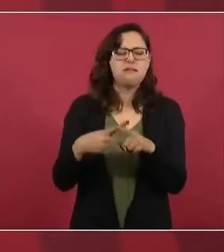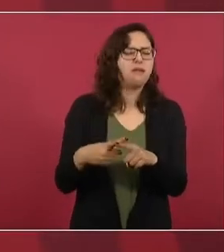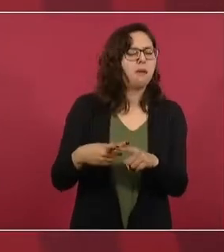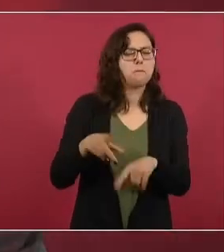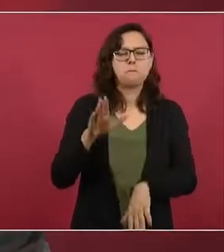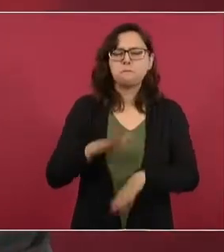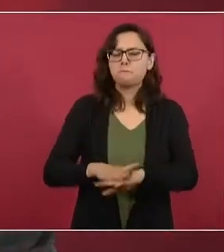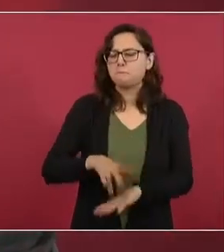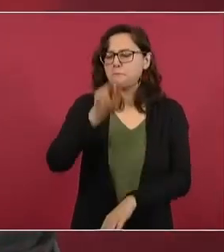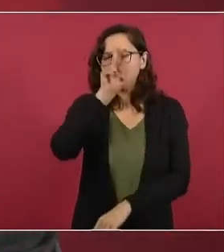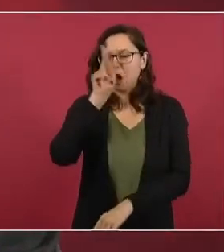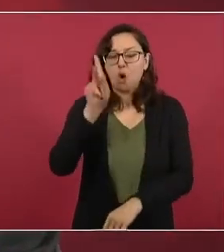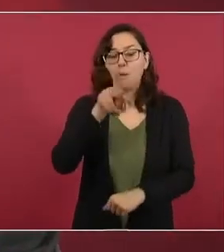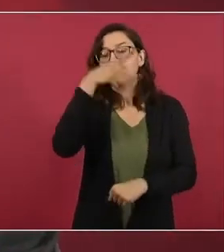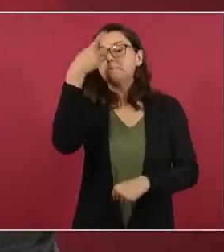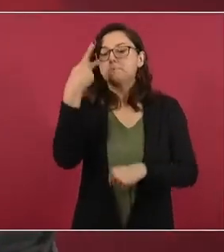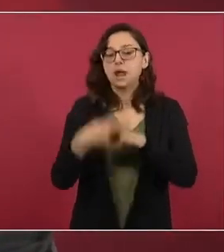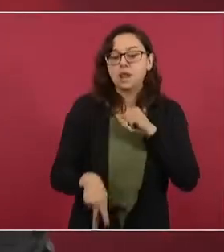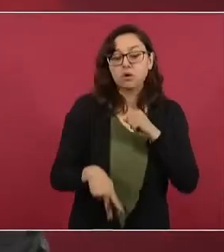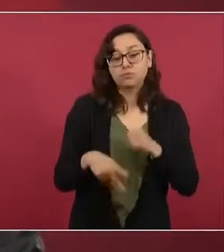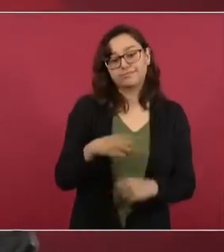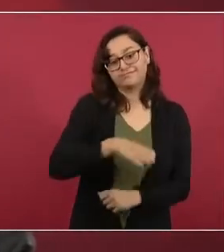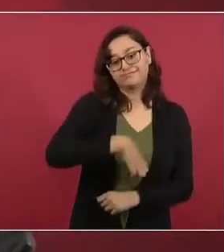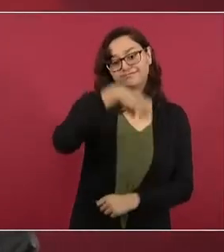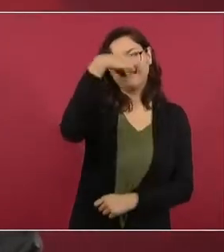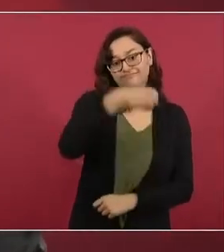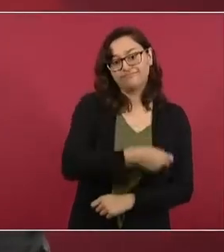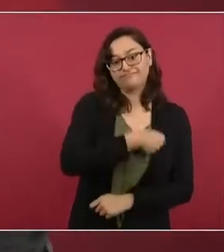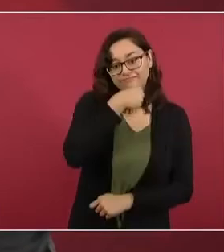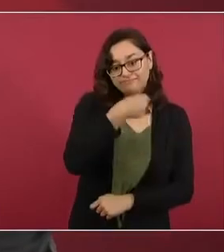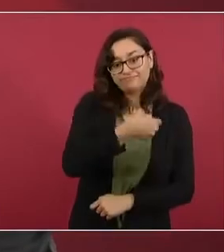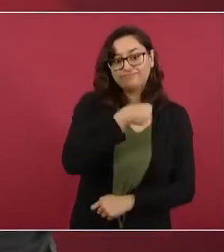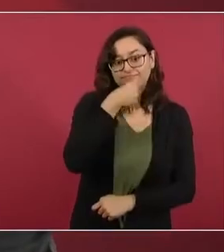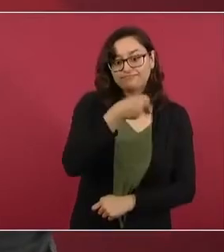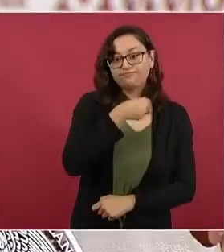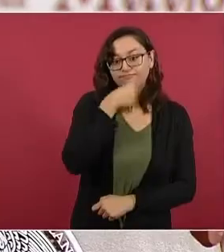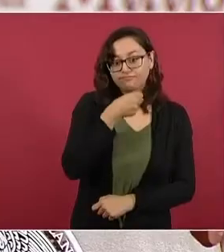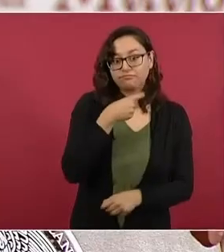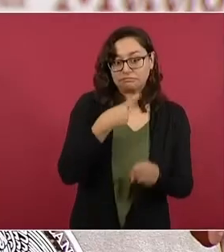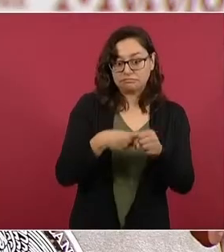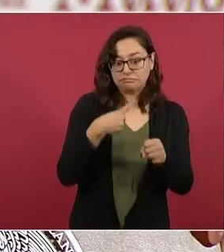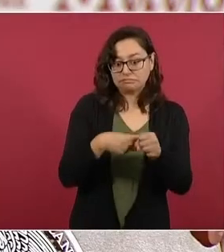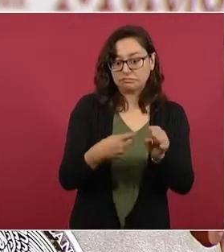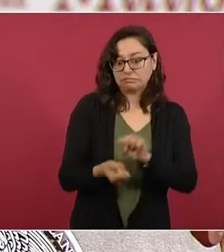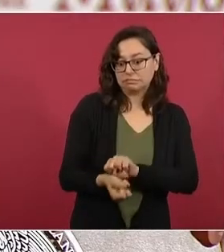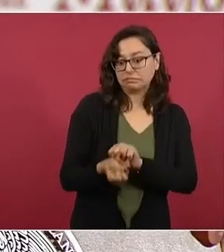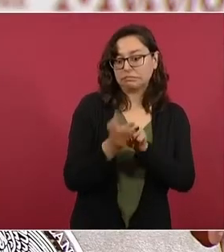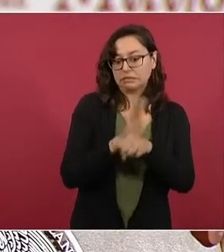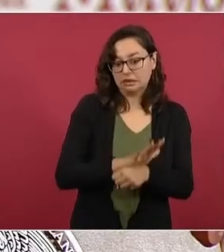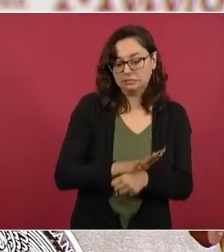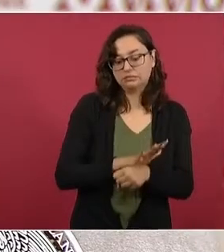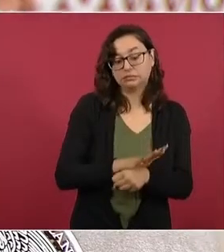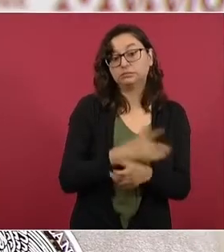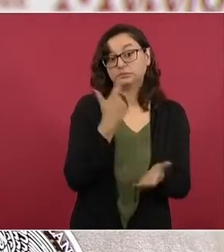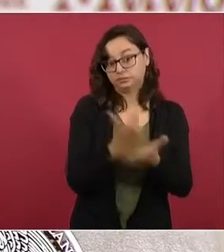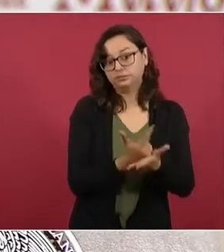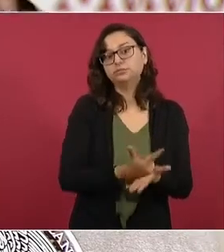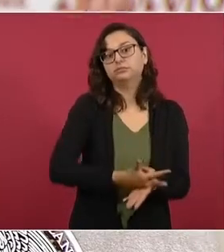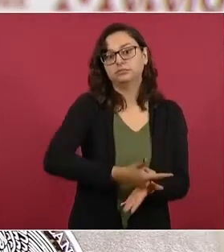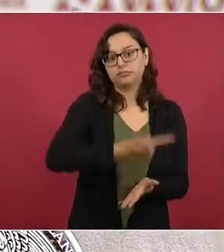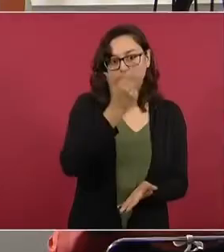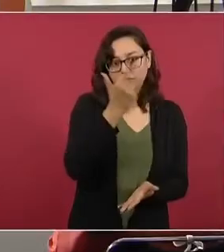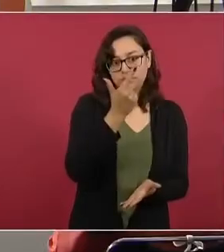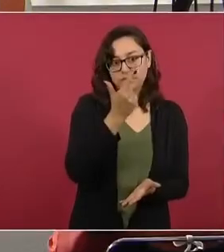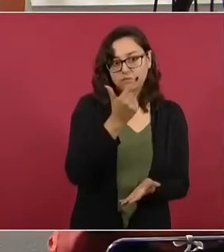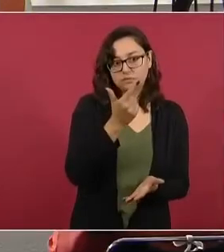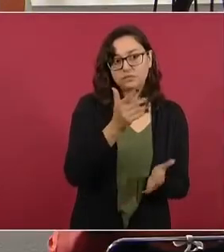que debilitan el sistema inmune o que aumentan el riesgo de complicaciones de COVID grave, y